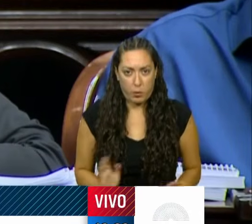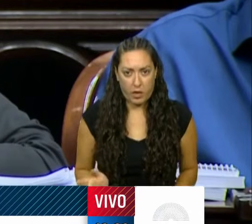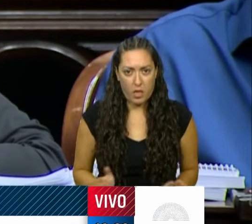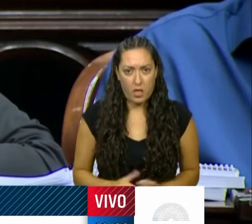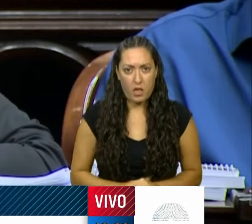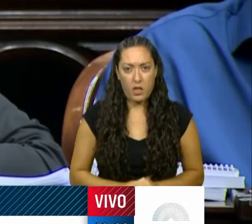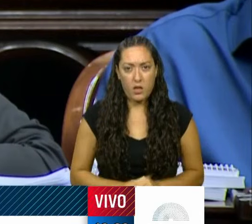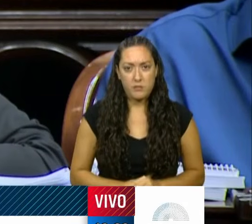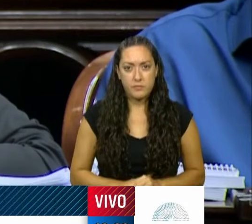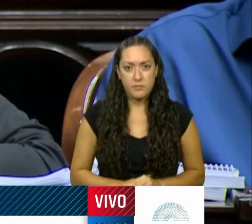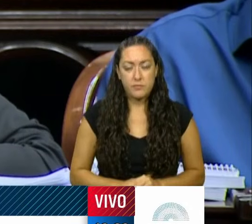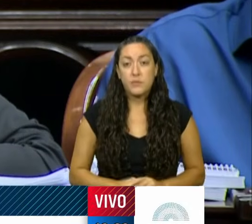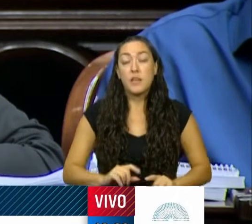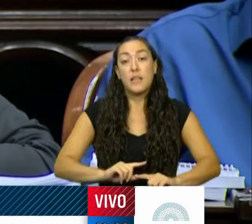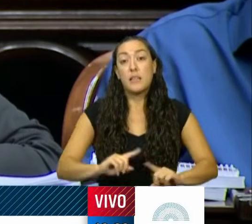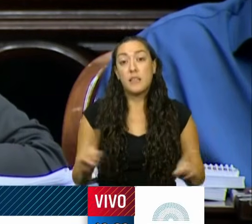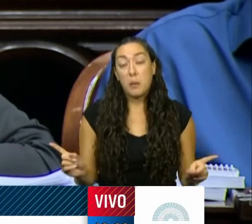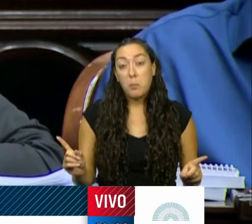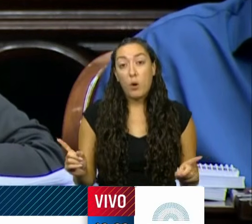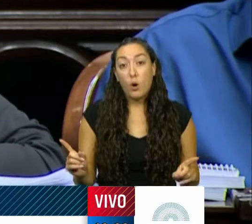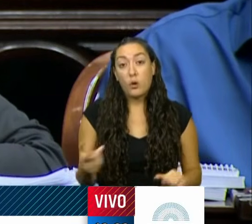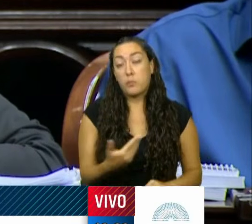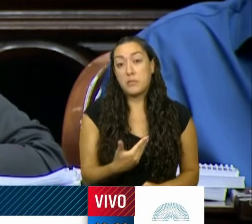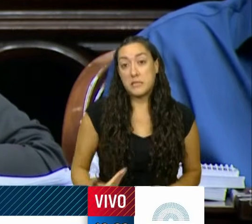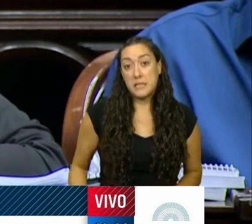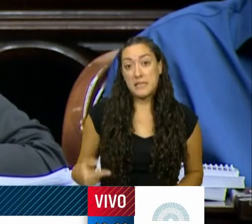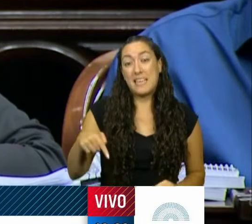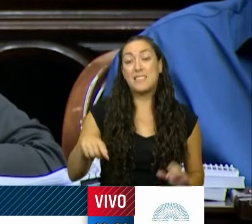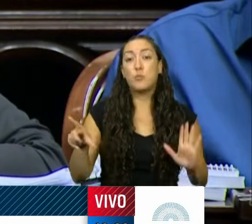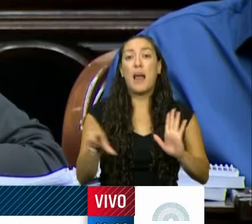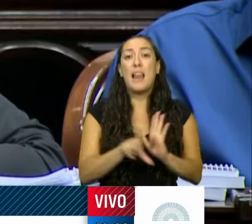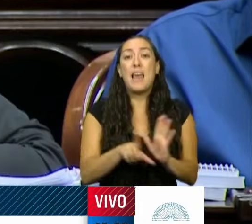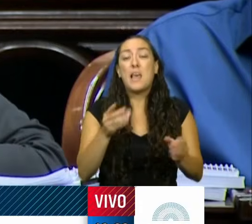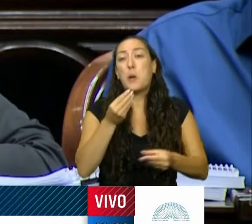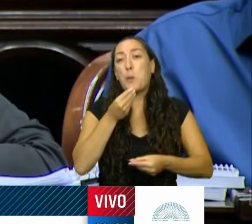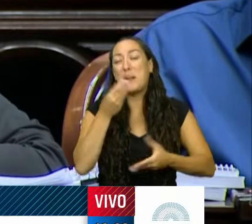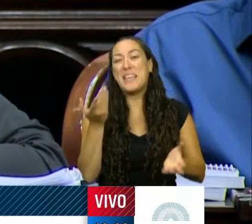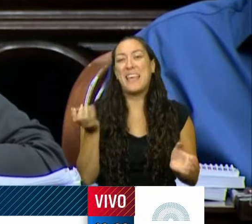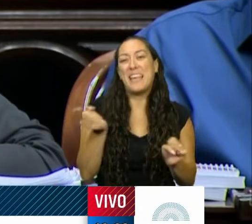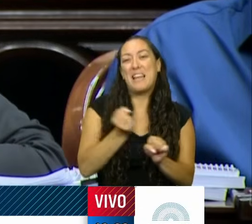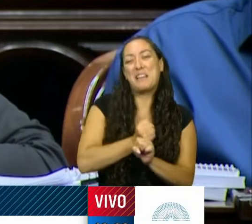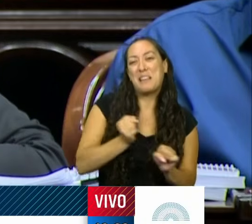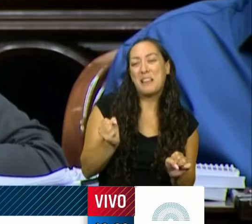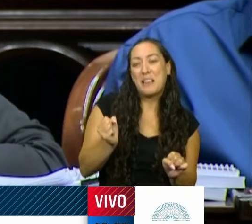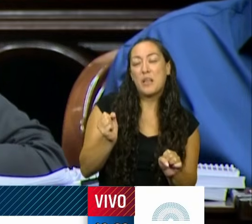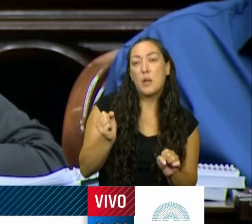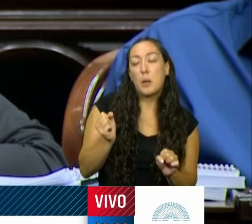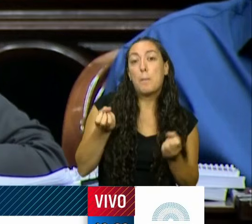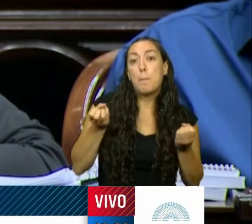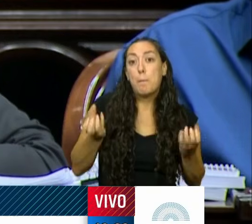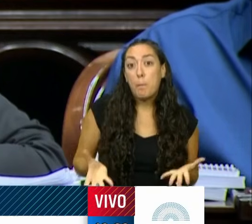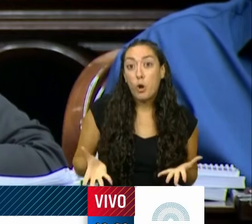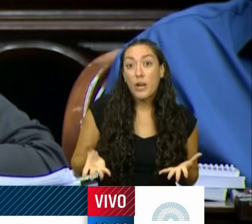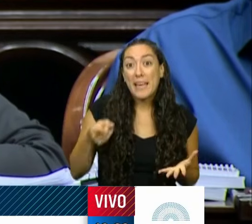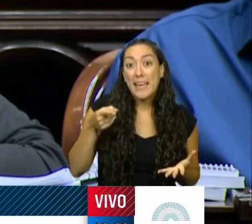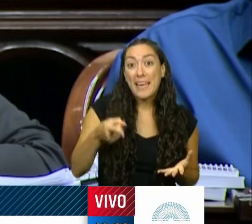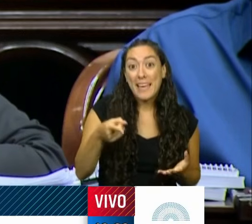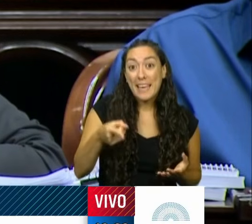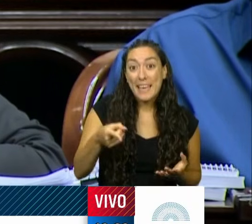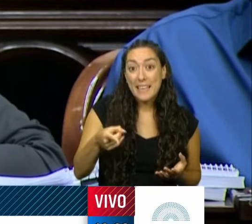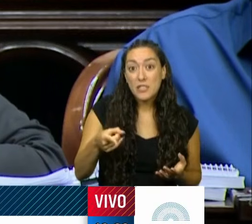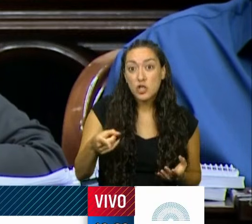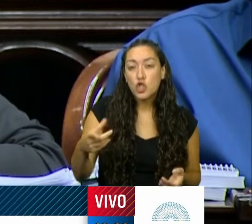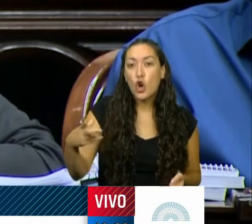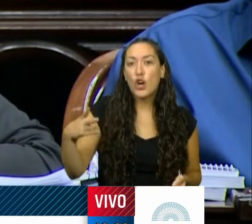puede, presidente, hacer de cuenta que esta es una ley más, porque estamos frente al comienzo de una transferencia de